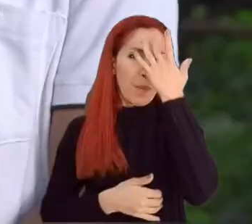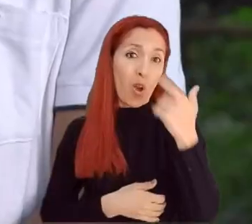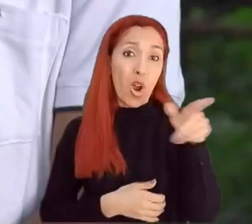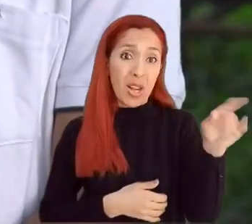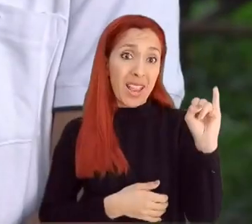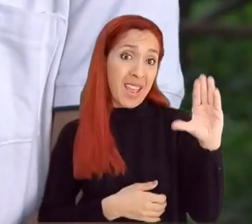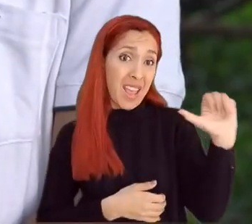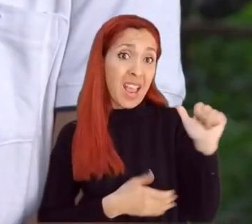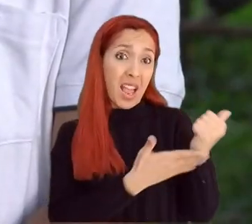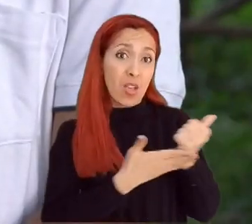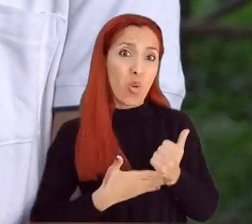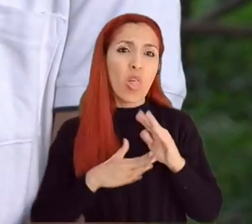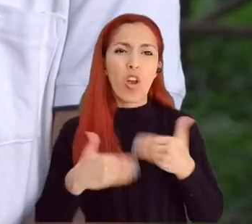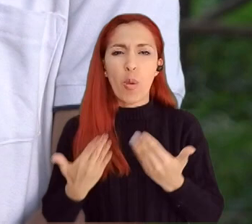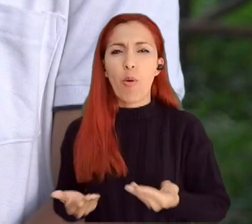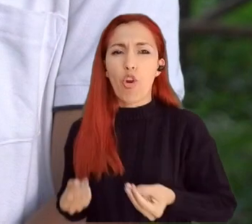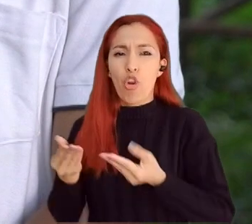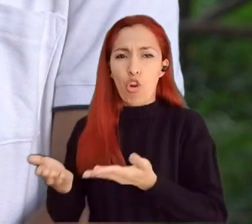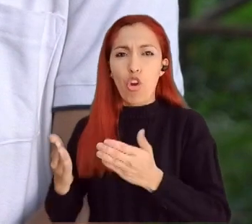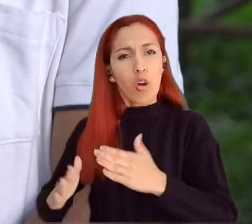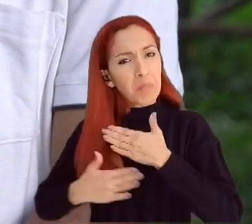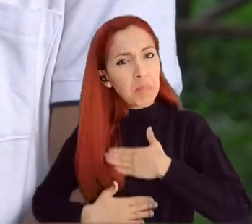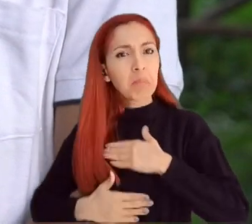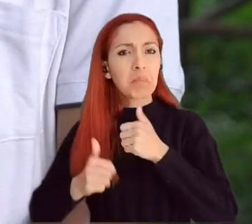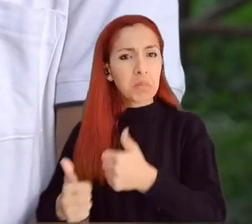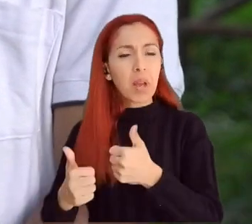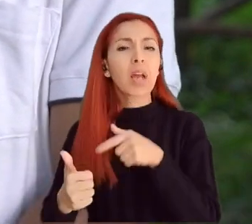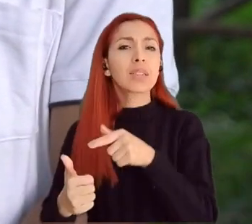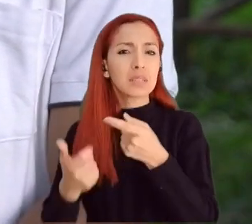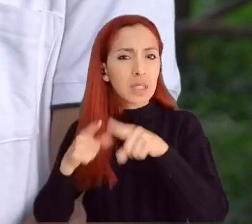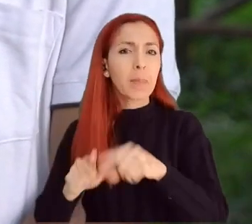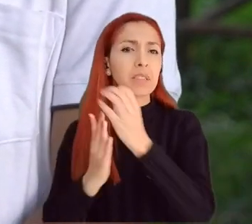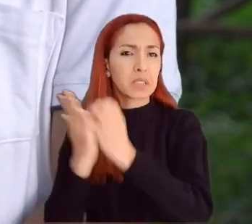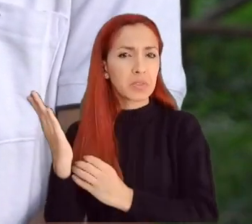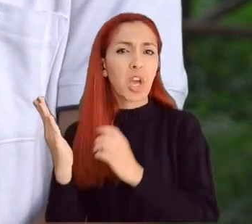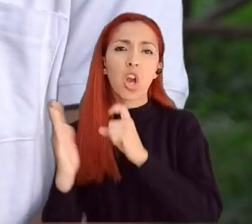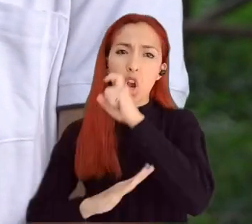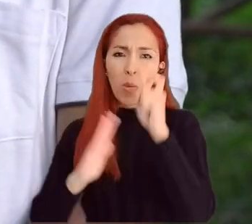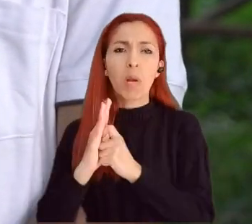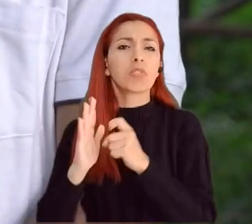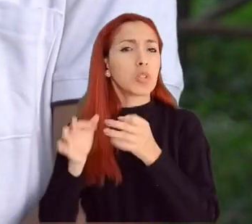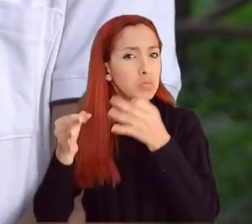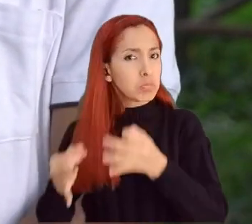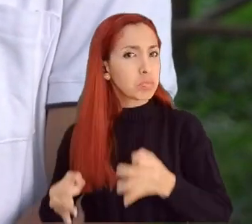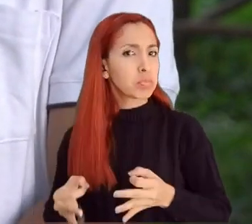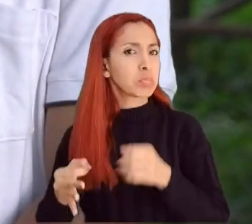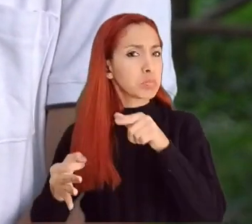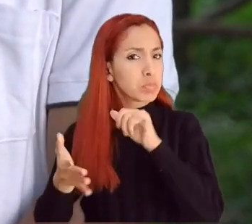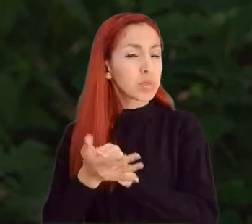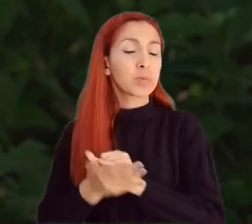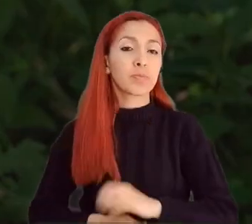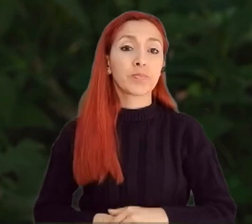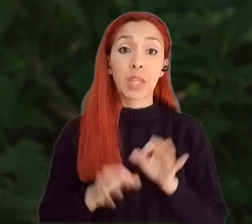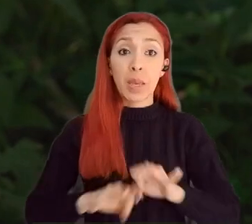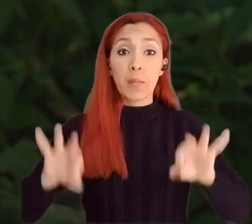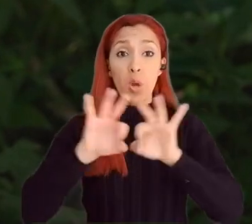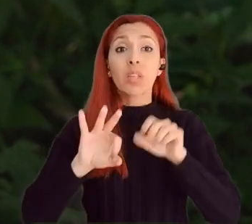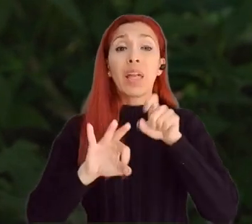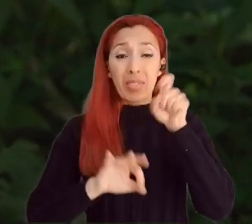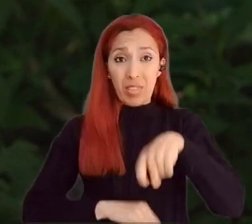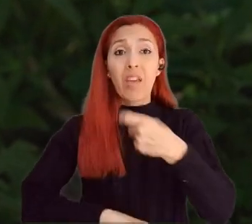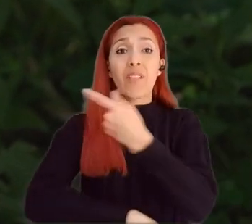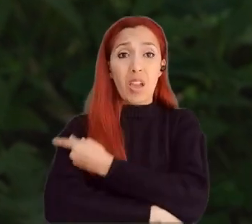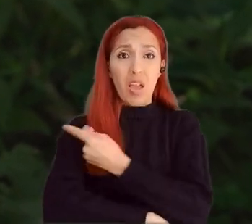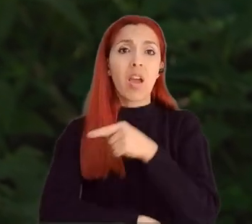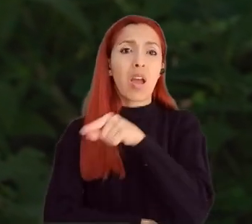ellos no solo garantizan el bienestar, sino que también la certificación general de que todo está cumpliendo al margen. Es muy importante